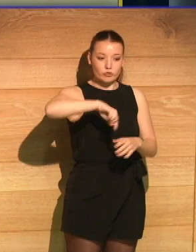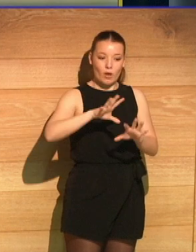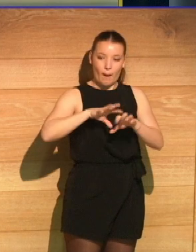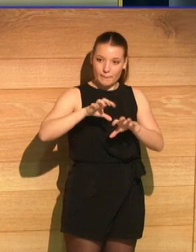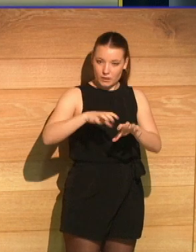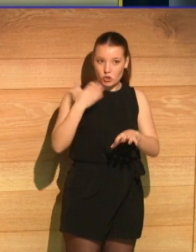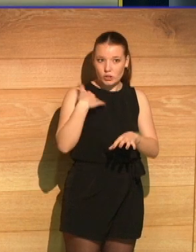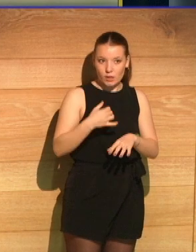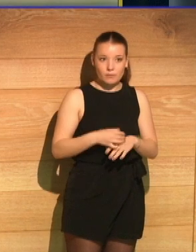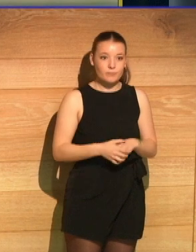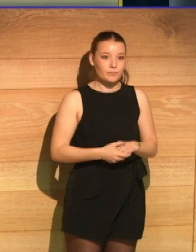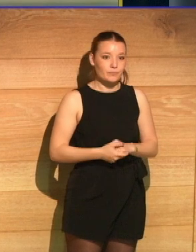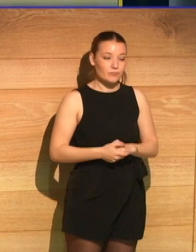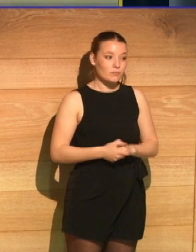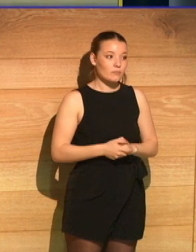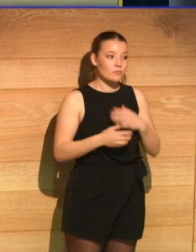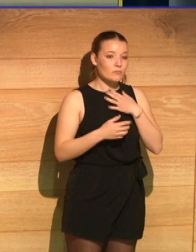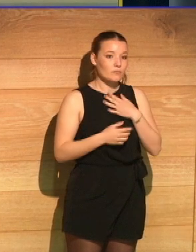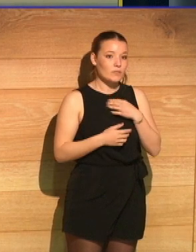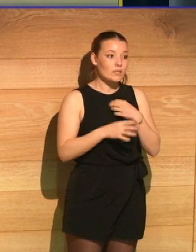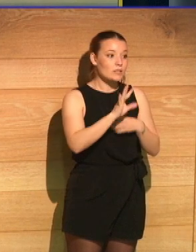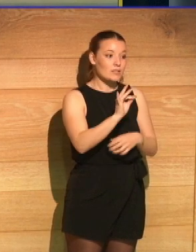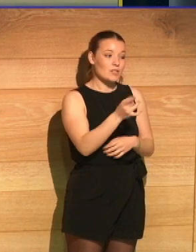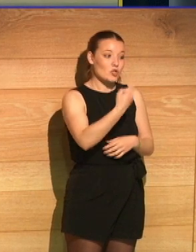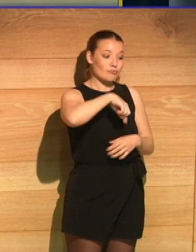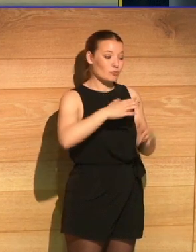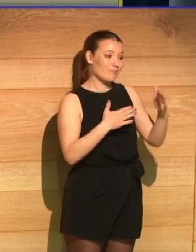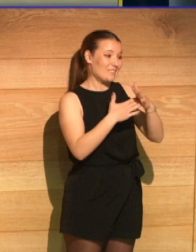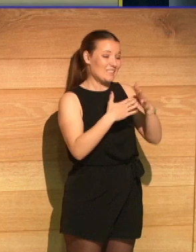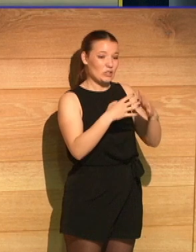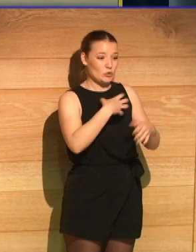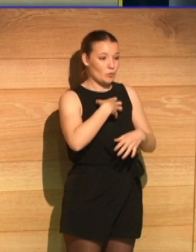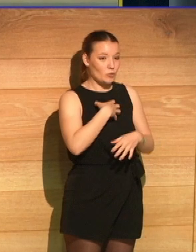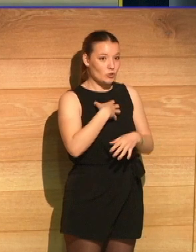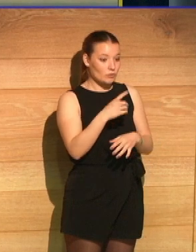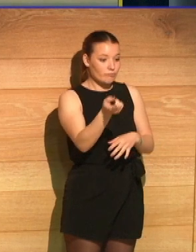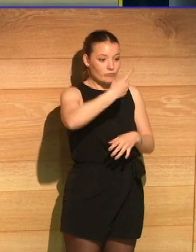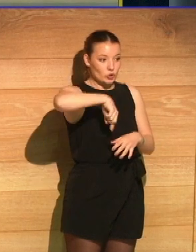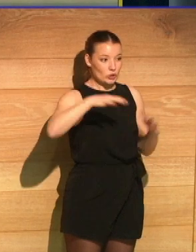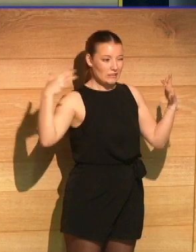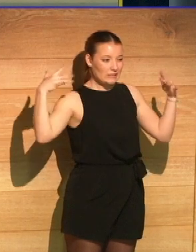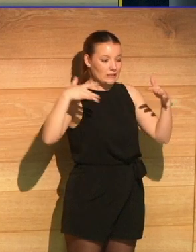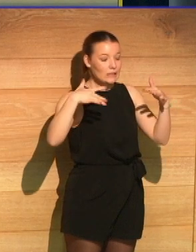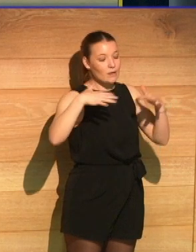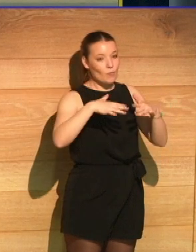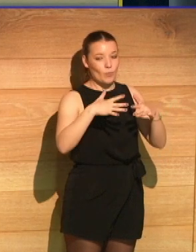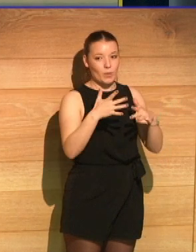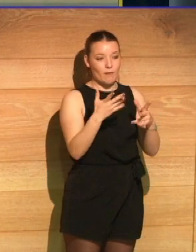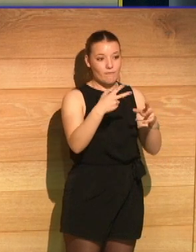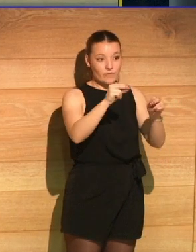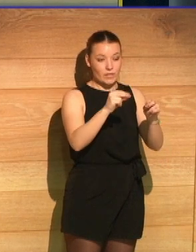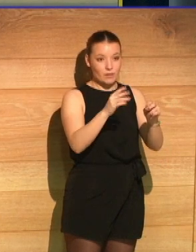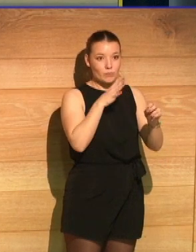Sí, la verdad es que ya no nos podemos detener. Terminamos aquí este encuentro organizado por la